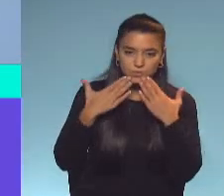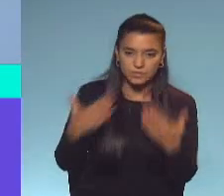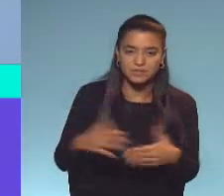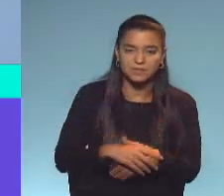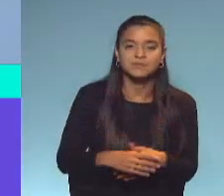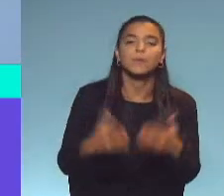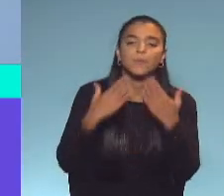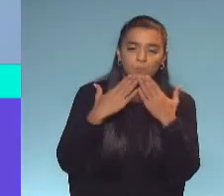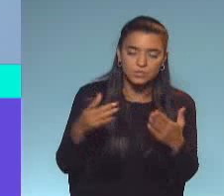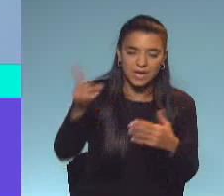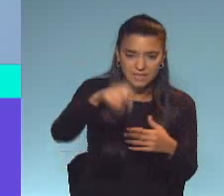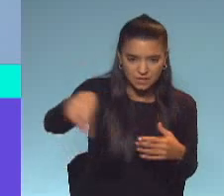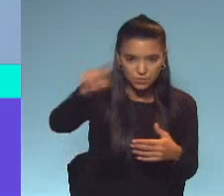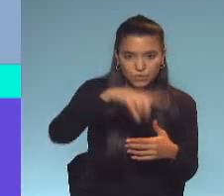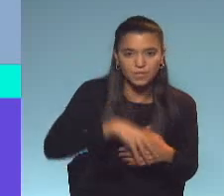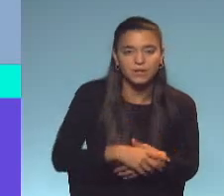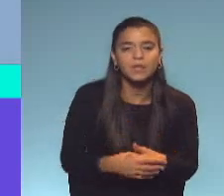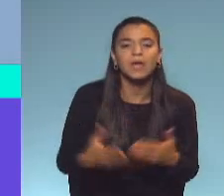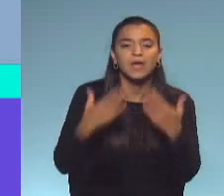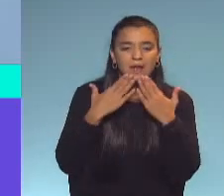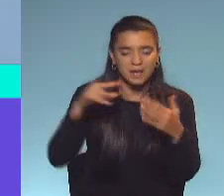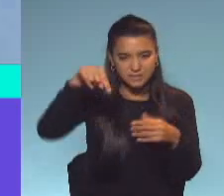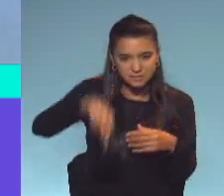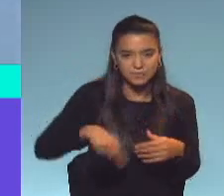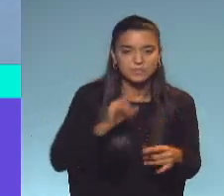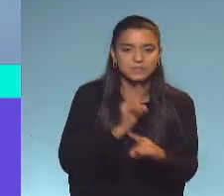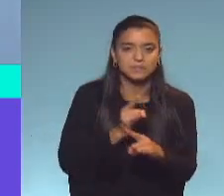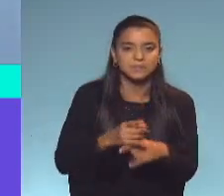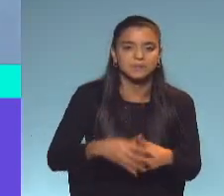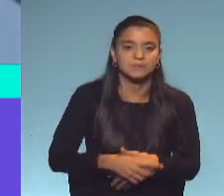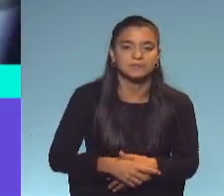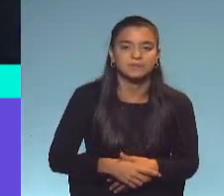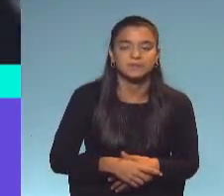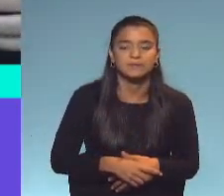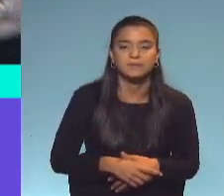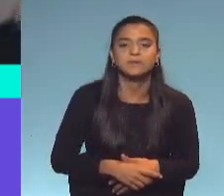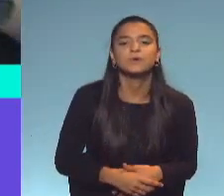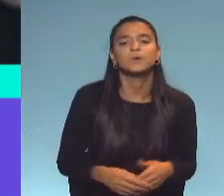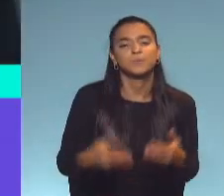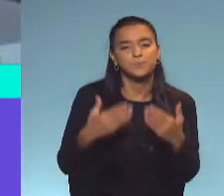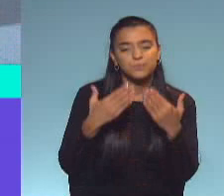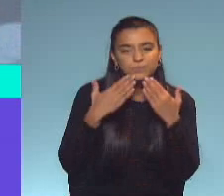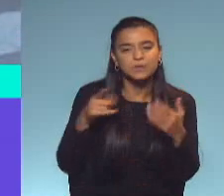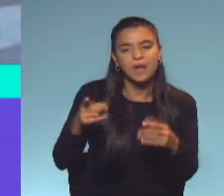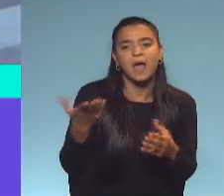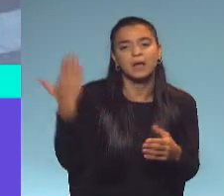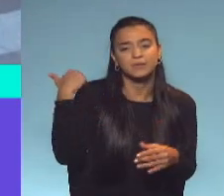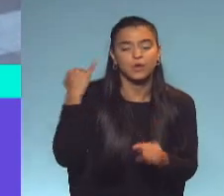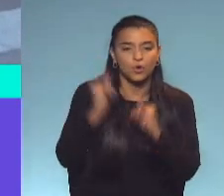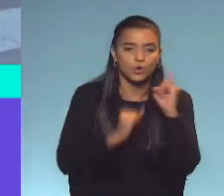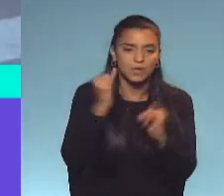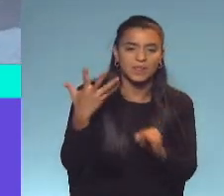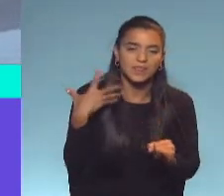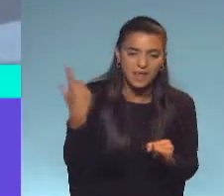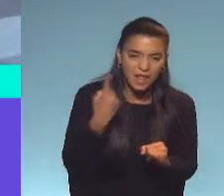Bueno, muchas gracias a ustedes y gracias por estar siempre. Flor. Vanina, te agradecemos. Bueno, ahí nos contaba, Vanina, que es la